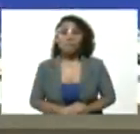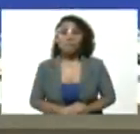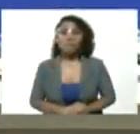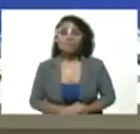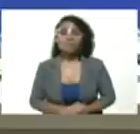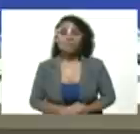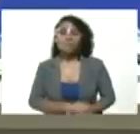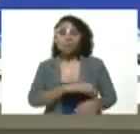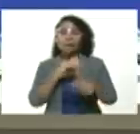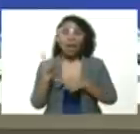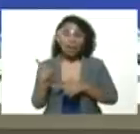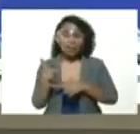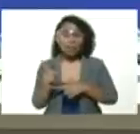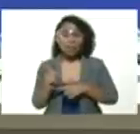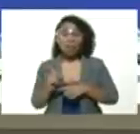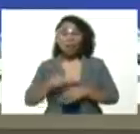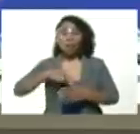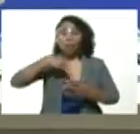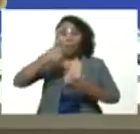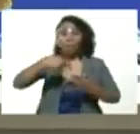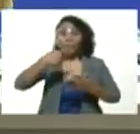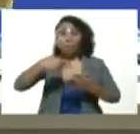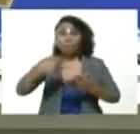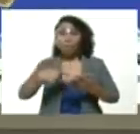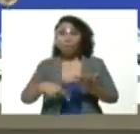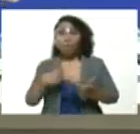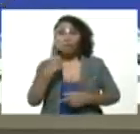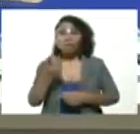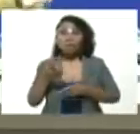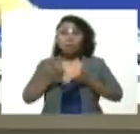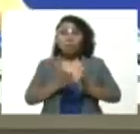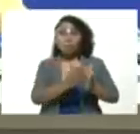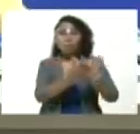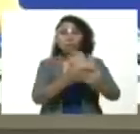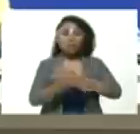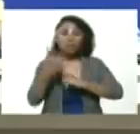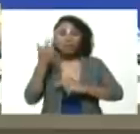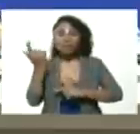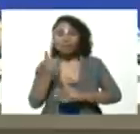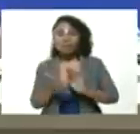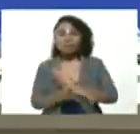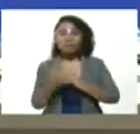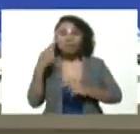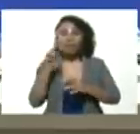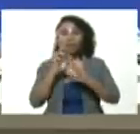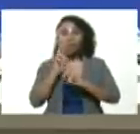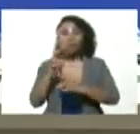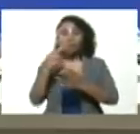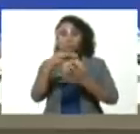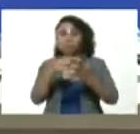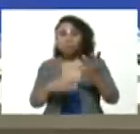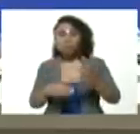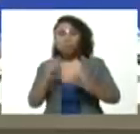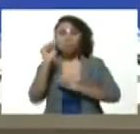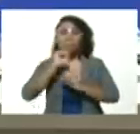Esta es una naviera igualmente que iba a traer repuestos,